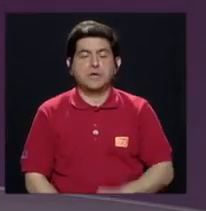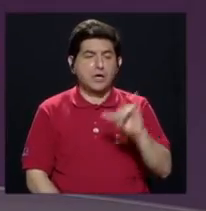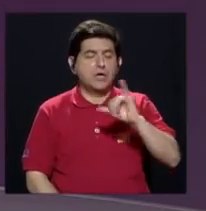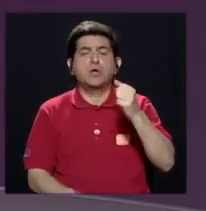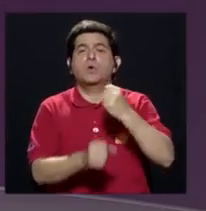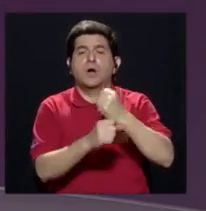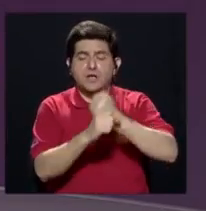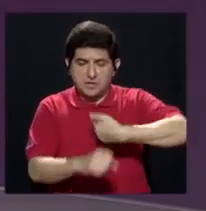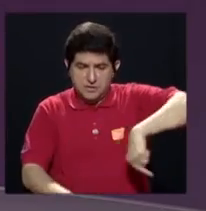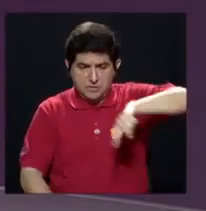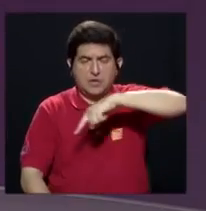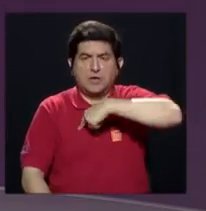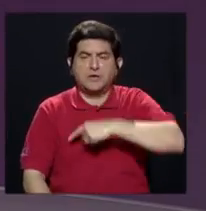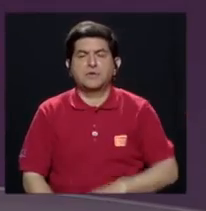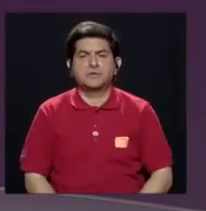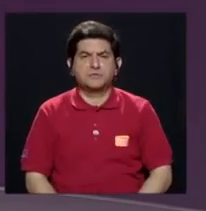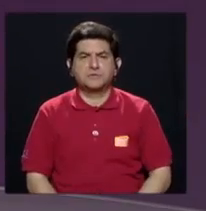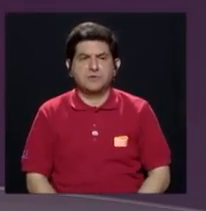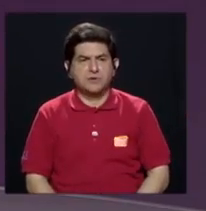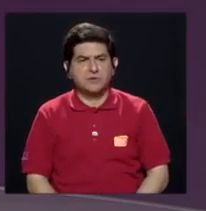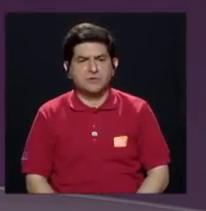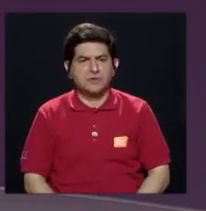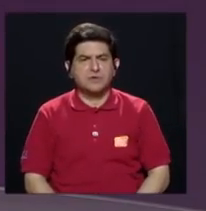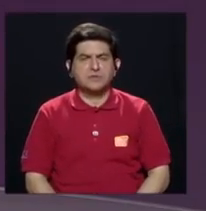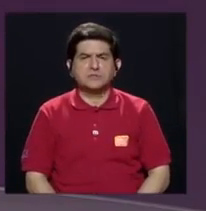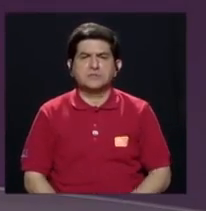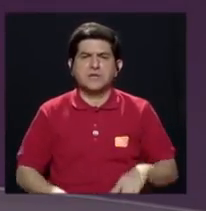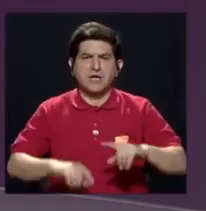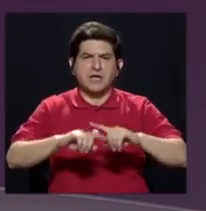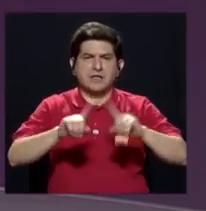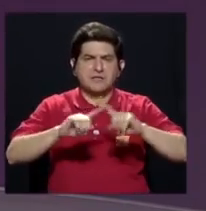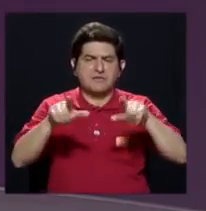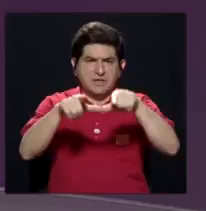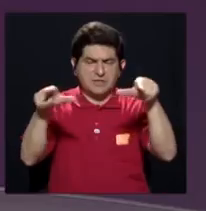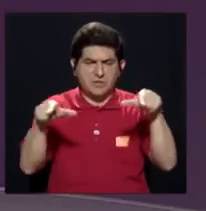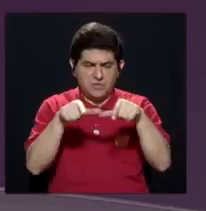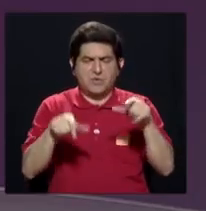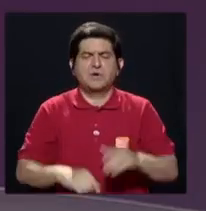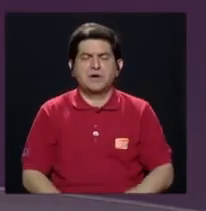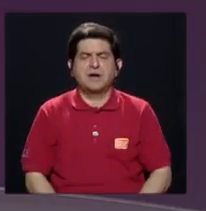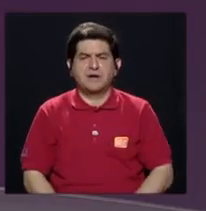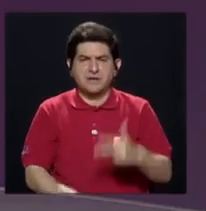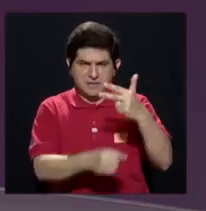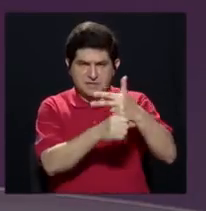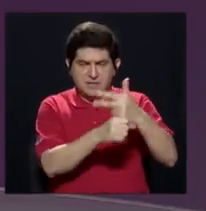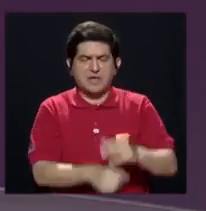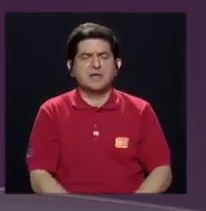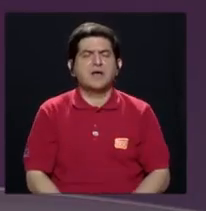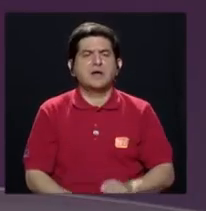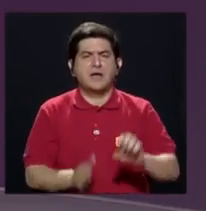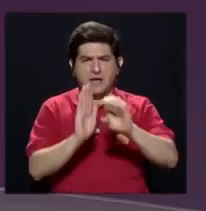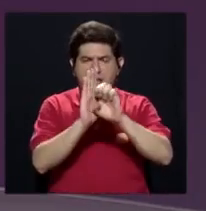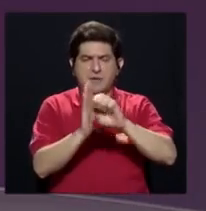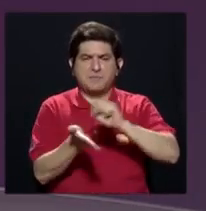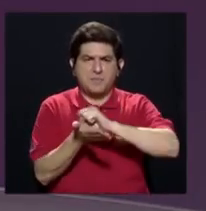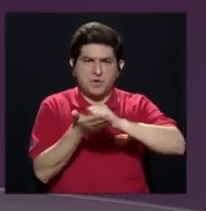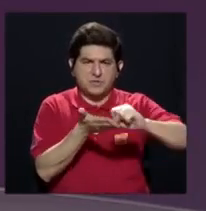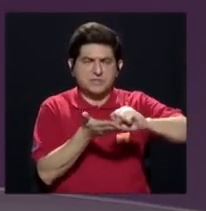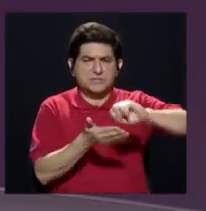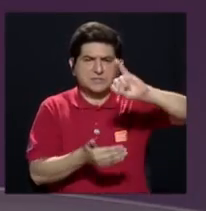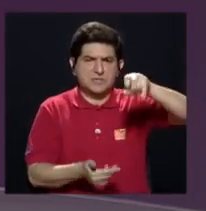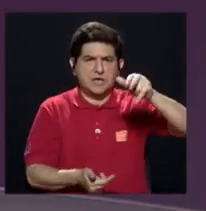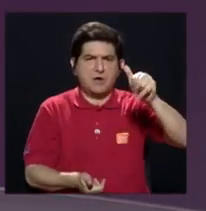trabajado también en varías huetenango eh San Juan sacatepeques también en